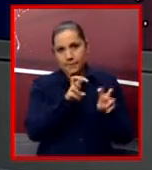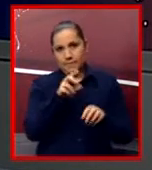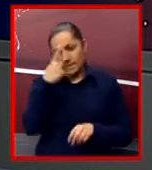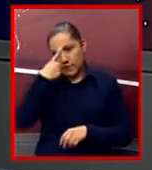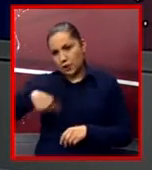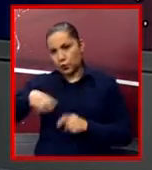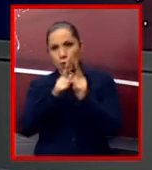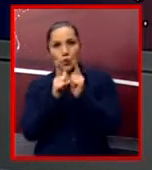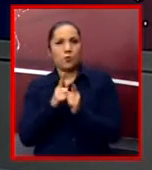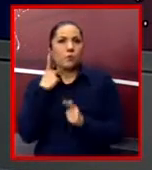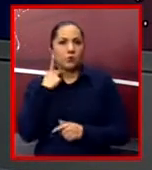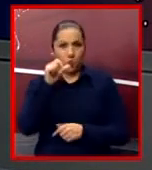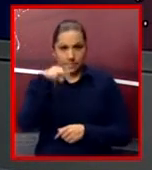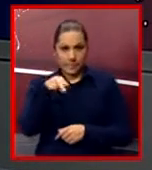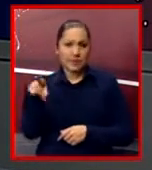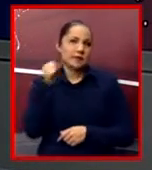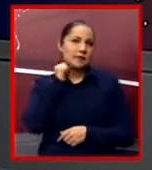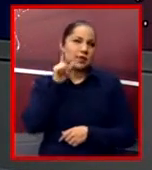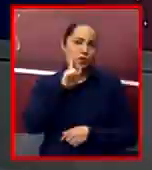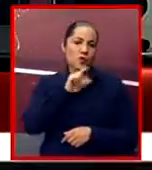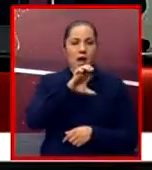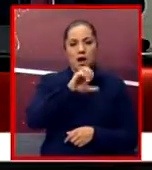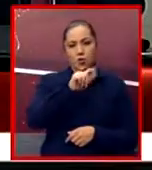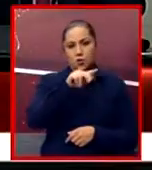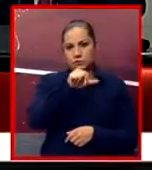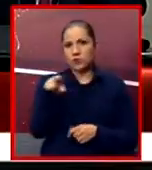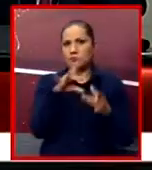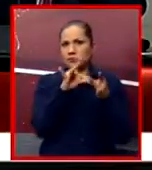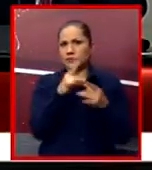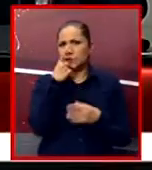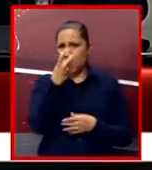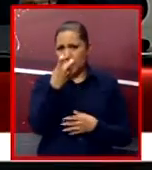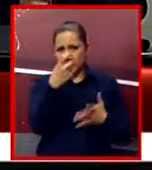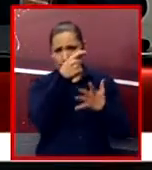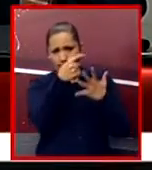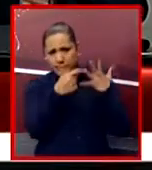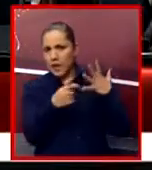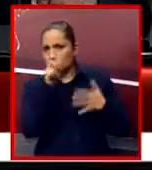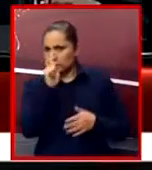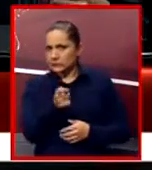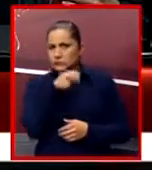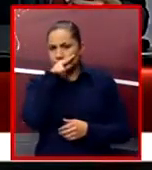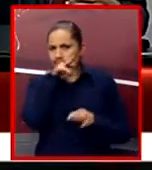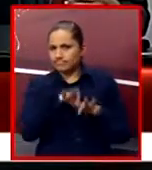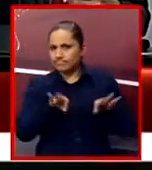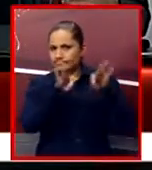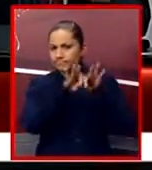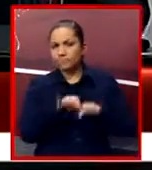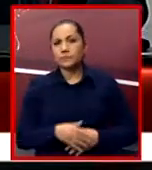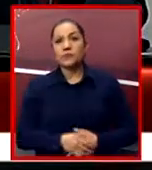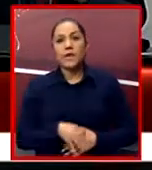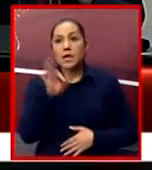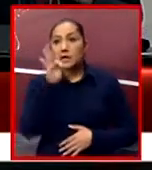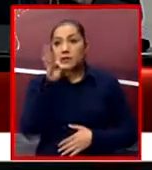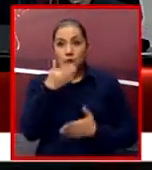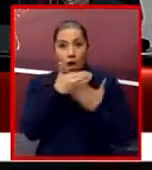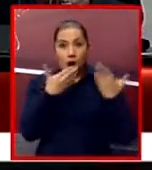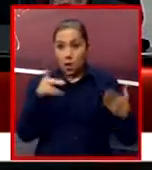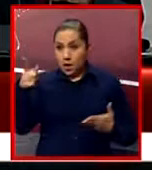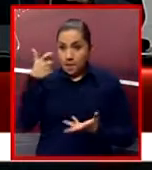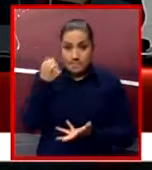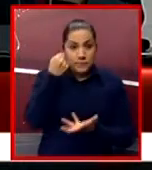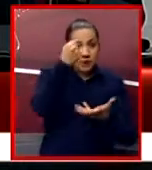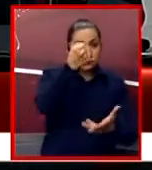la senadora Sonia Rocha Acosta. Se dificulta si observamos un presupuesto rasurado,